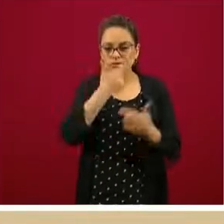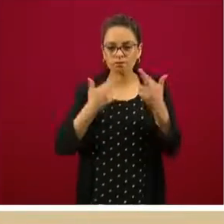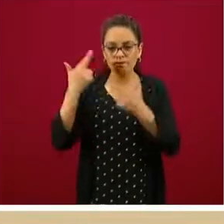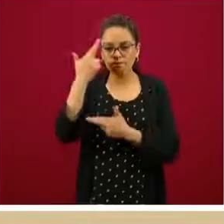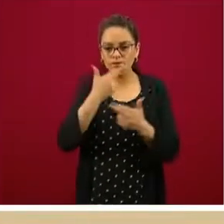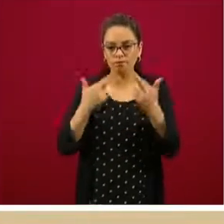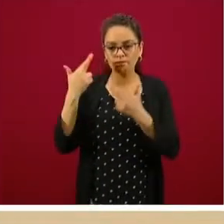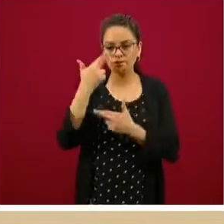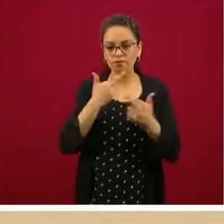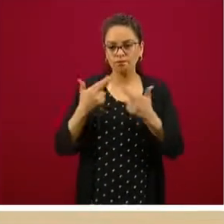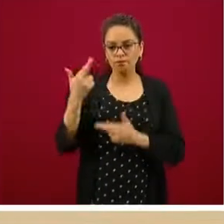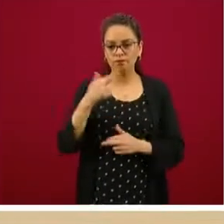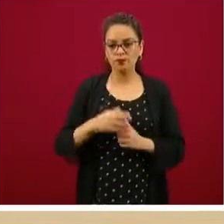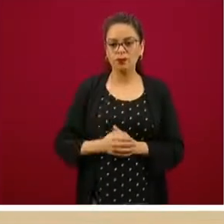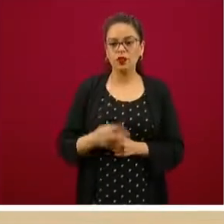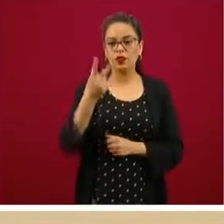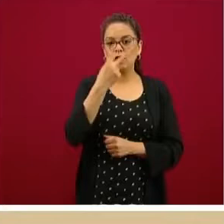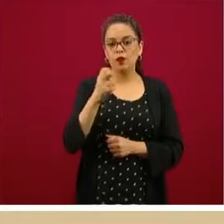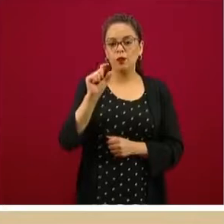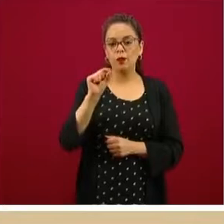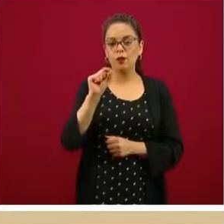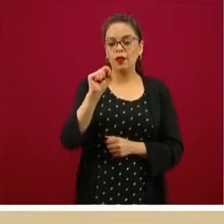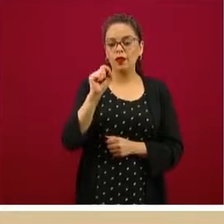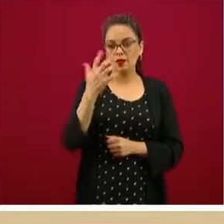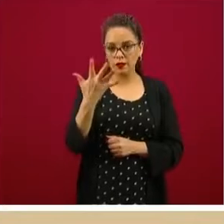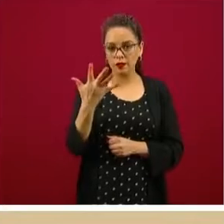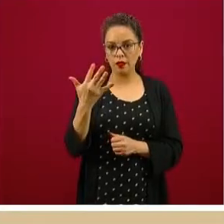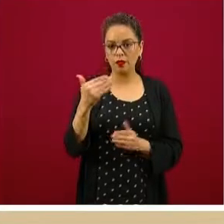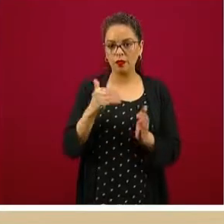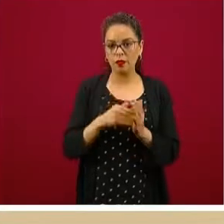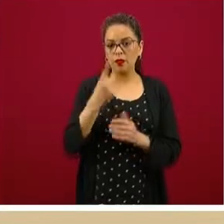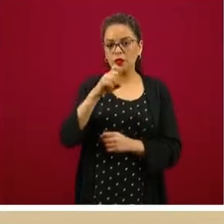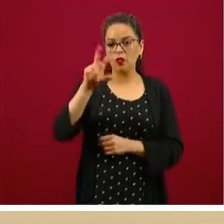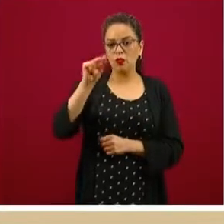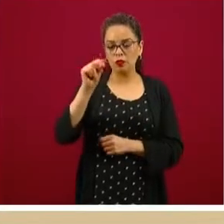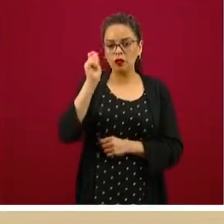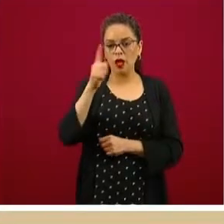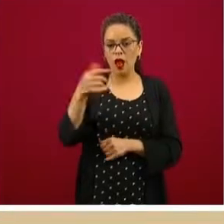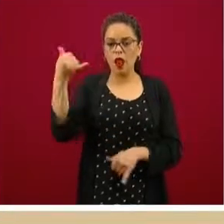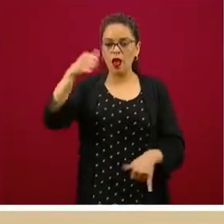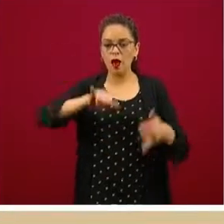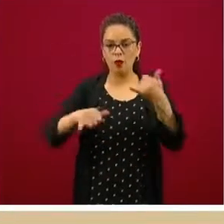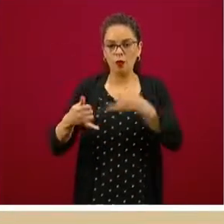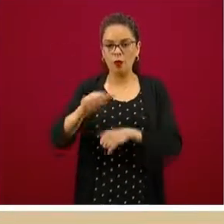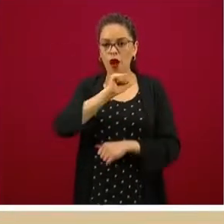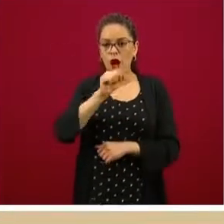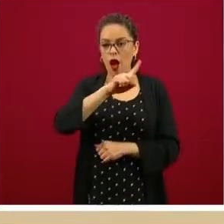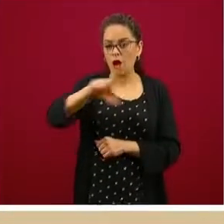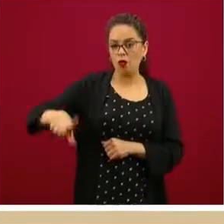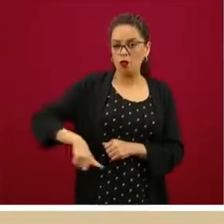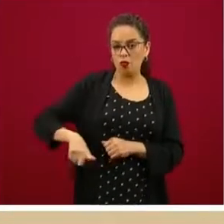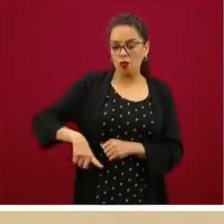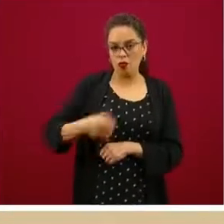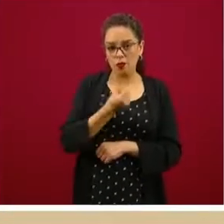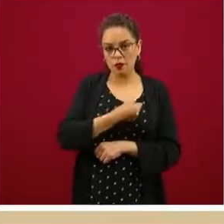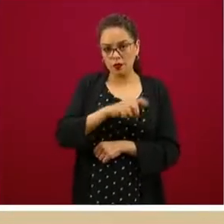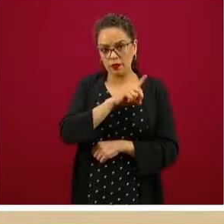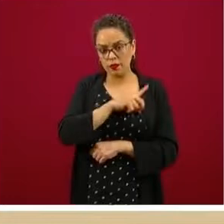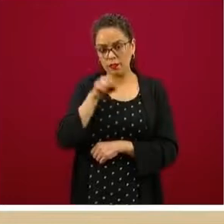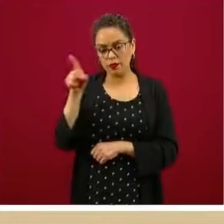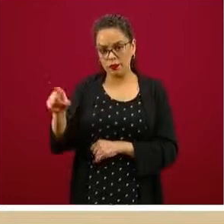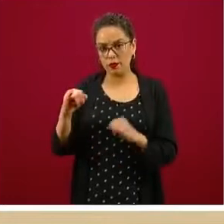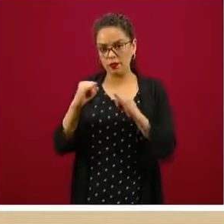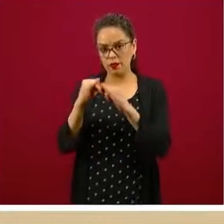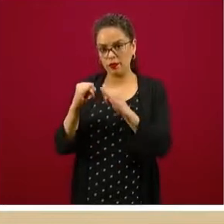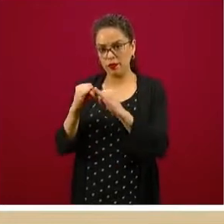225.180 que se realizan en los distintos laboratorios designados, los de salud pública y los accesorios